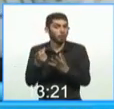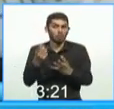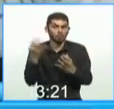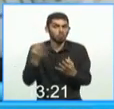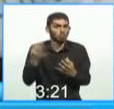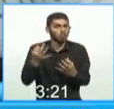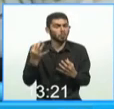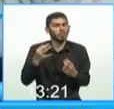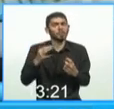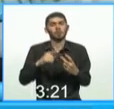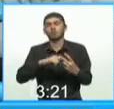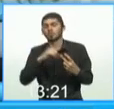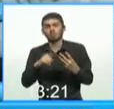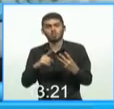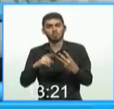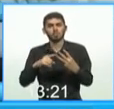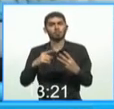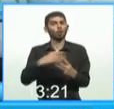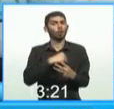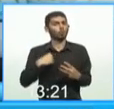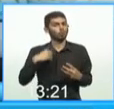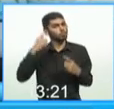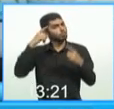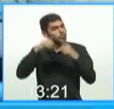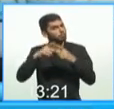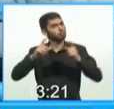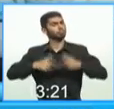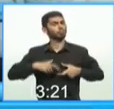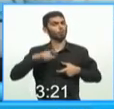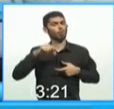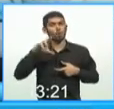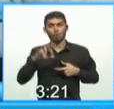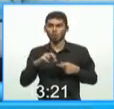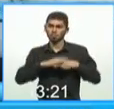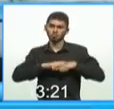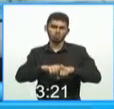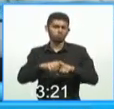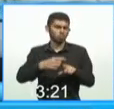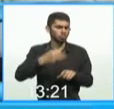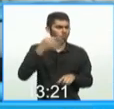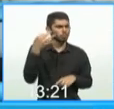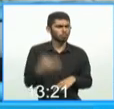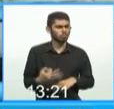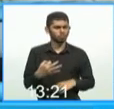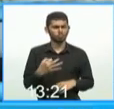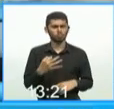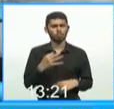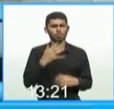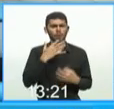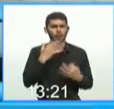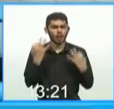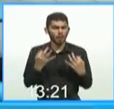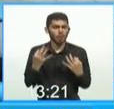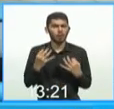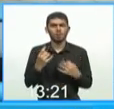obviamente ganar la medalla de oro en en Toronto haciendo un torneo impecable la verdad que que que